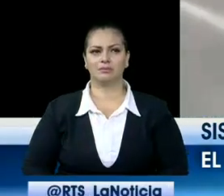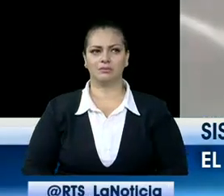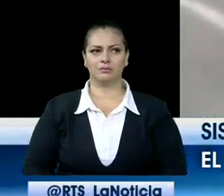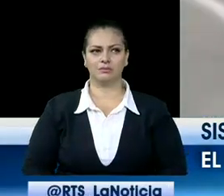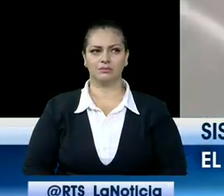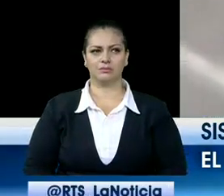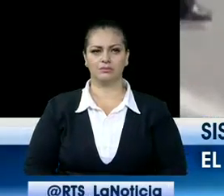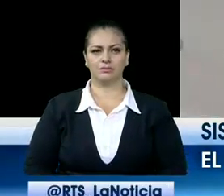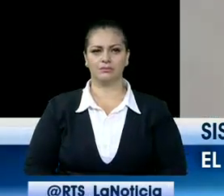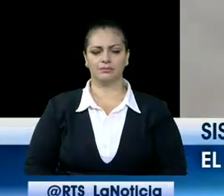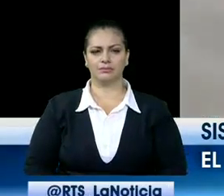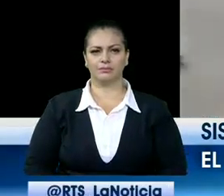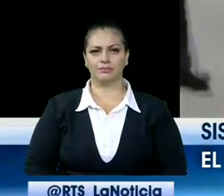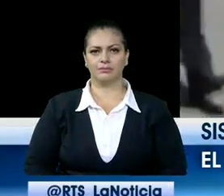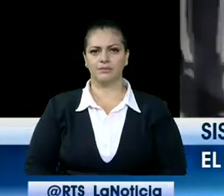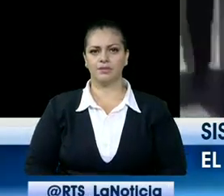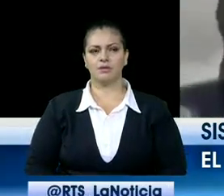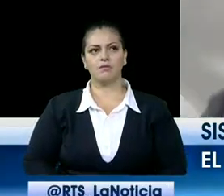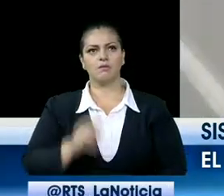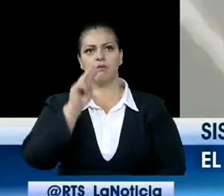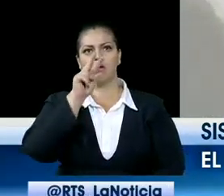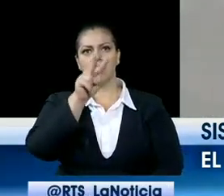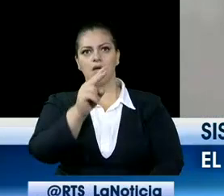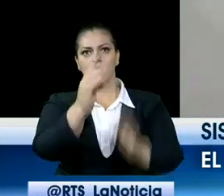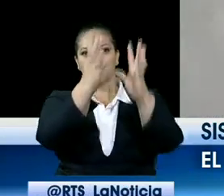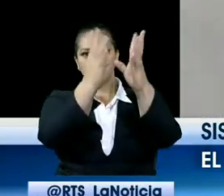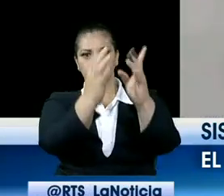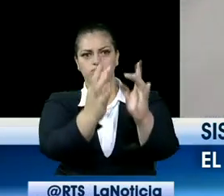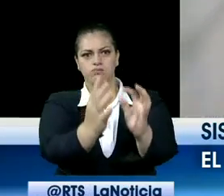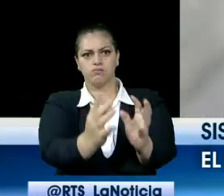el edificio frente a sus ojos. Ahora,